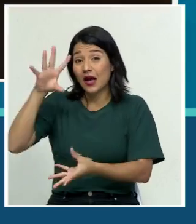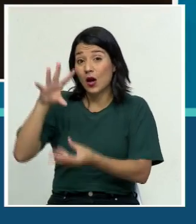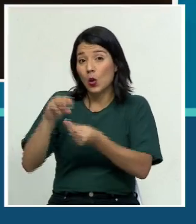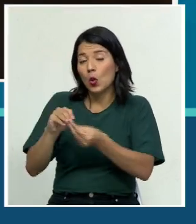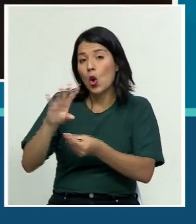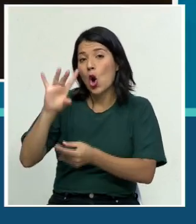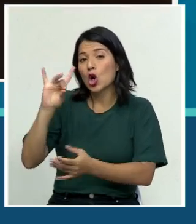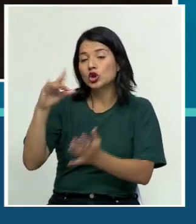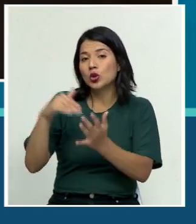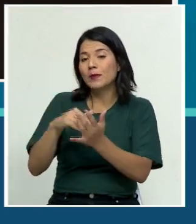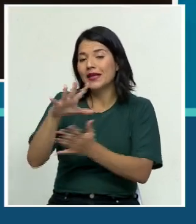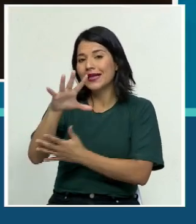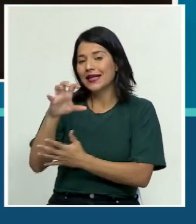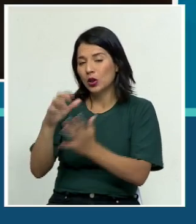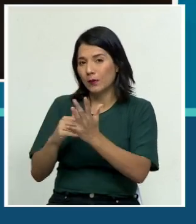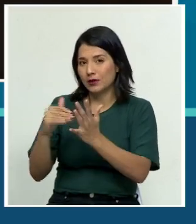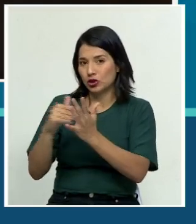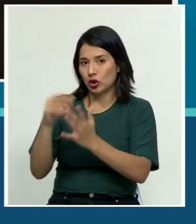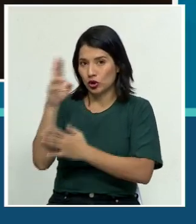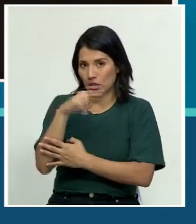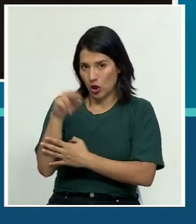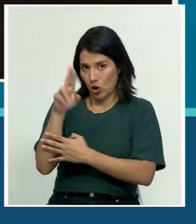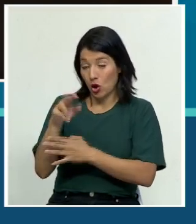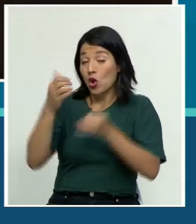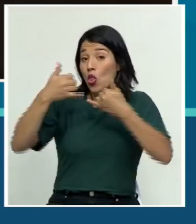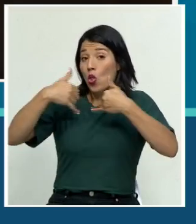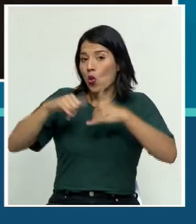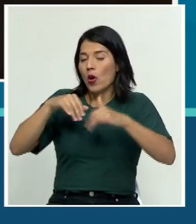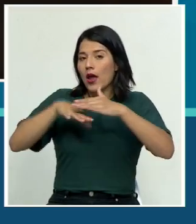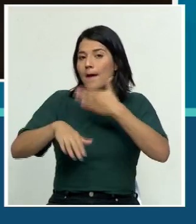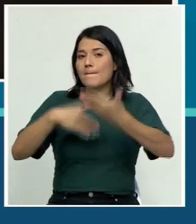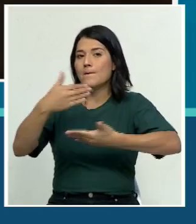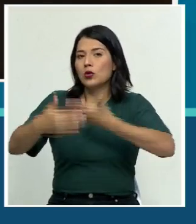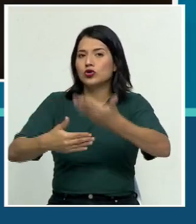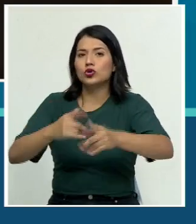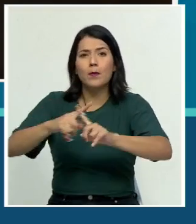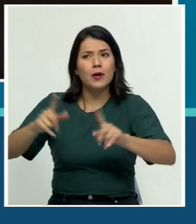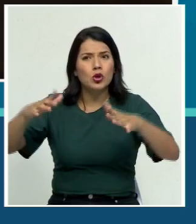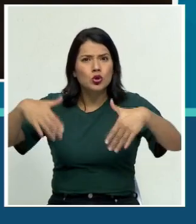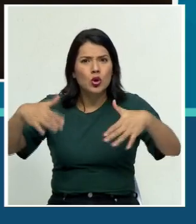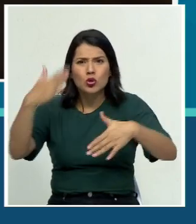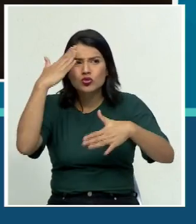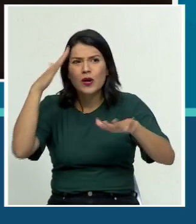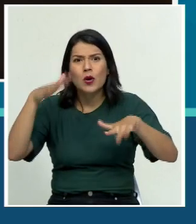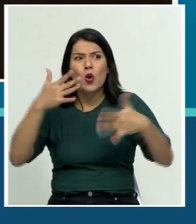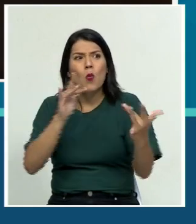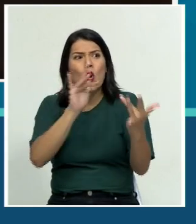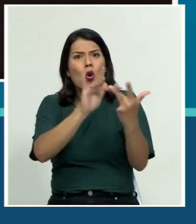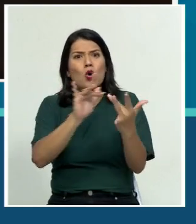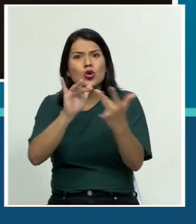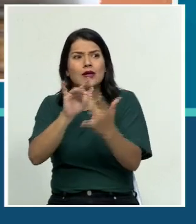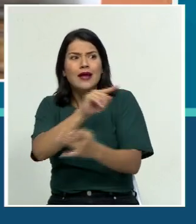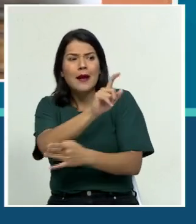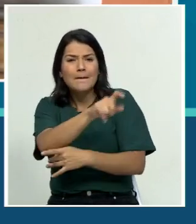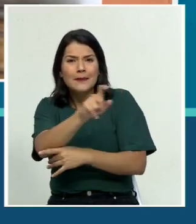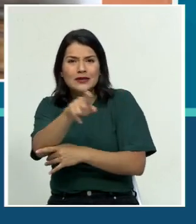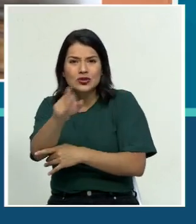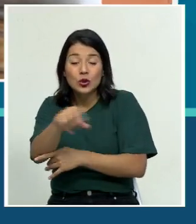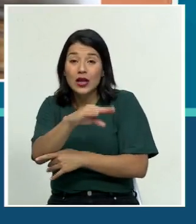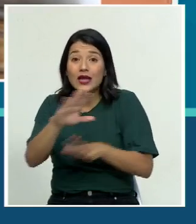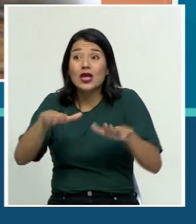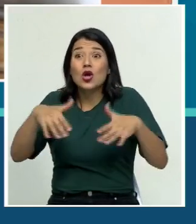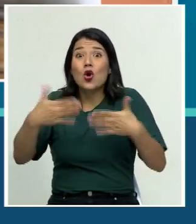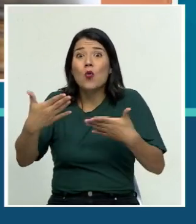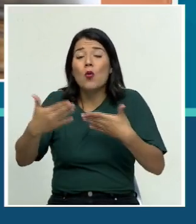colones. Aún se mantienen en el proceso, pero no saben cómo contactar a estas personas y cómo también va a ser el proceso